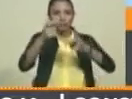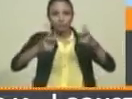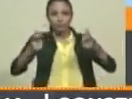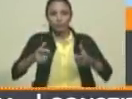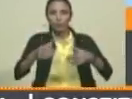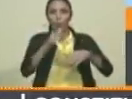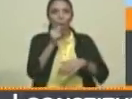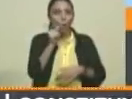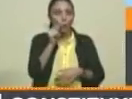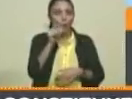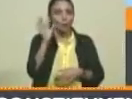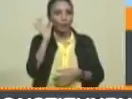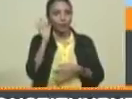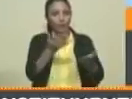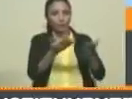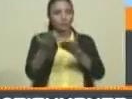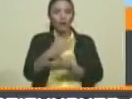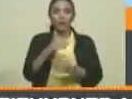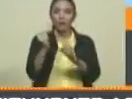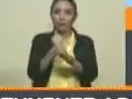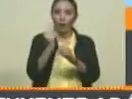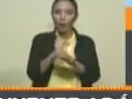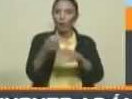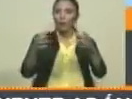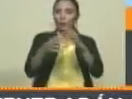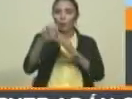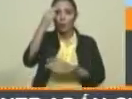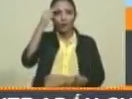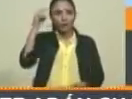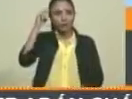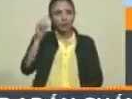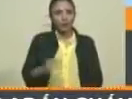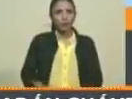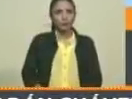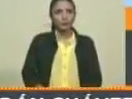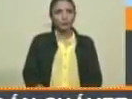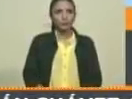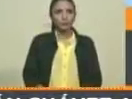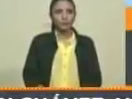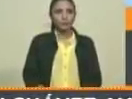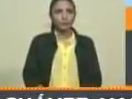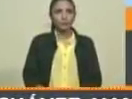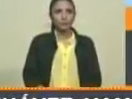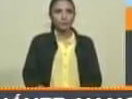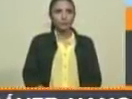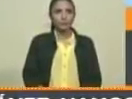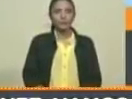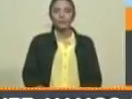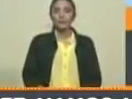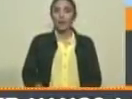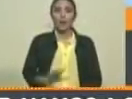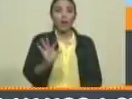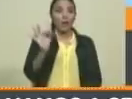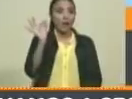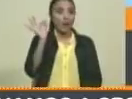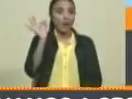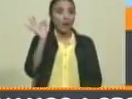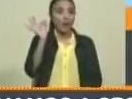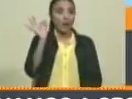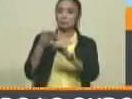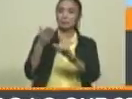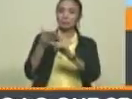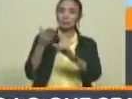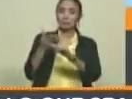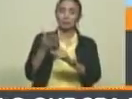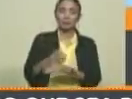a todos los trabajadores, trabajadoras, a las funcionarias de nuestra misión en la OEA, heroína,